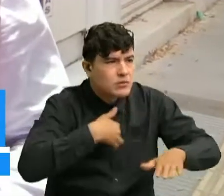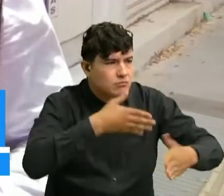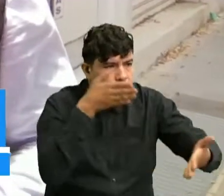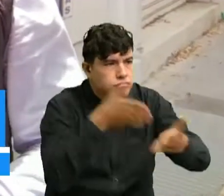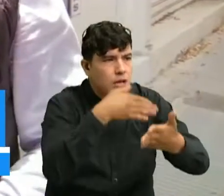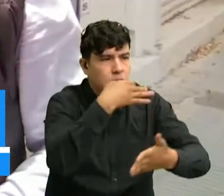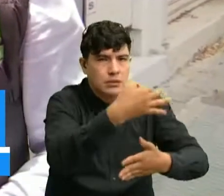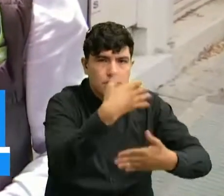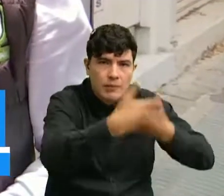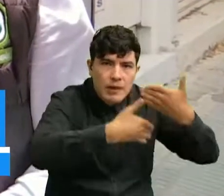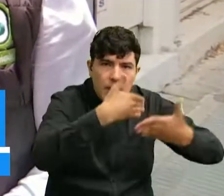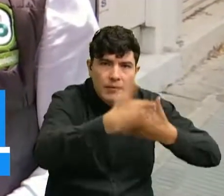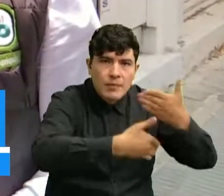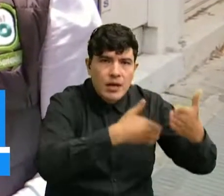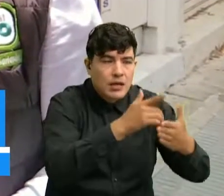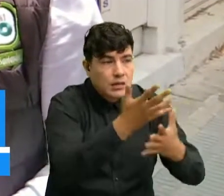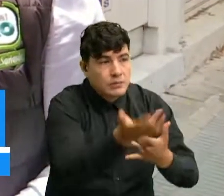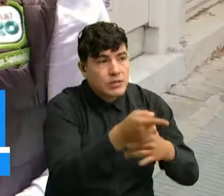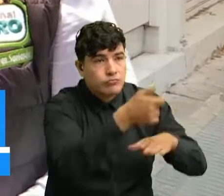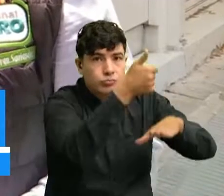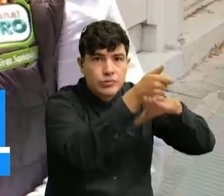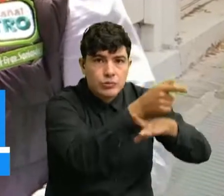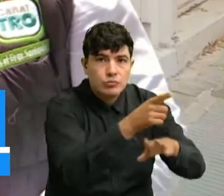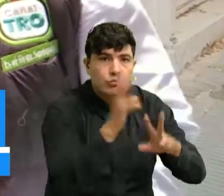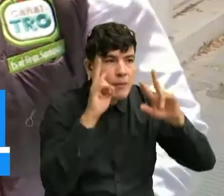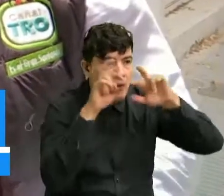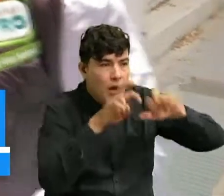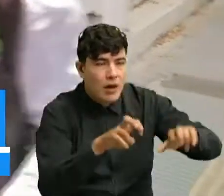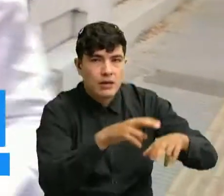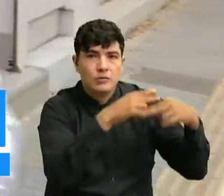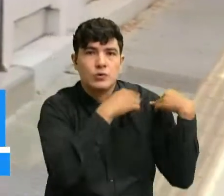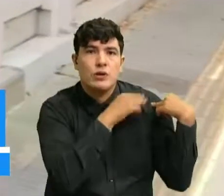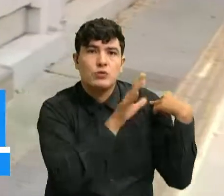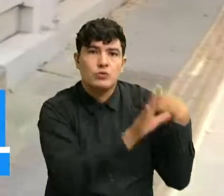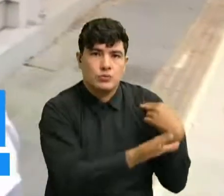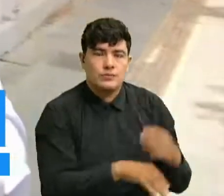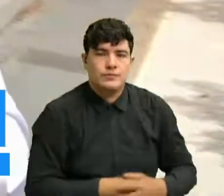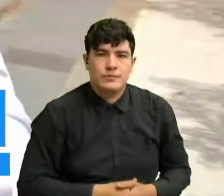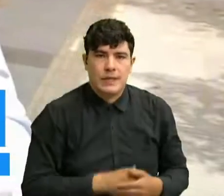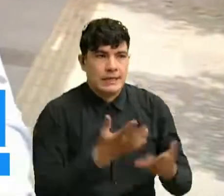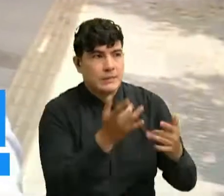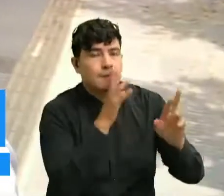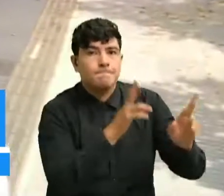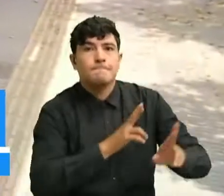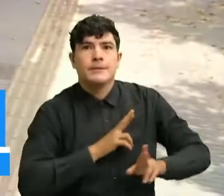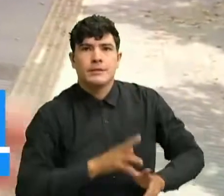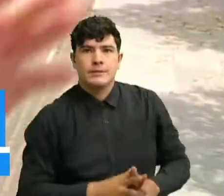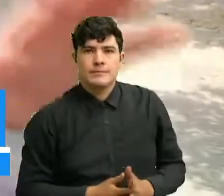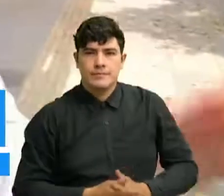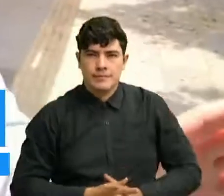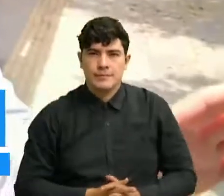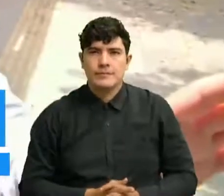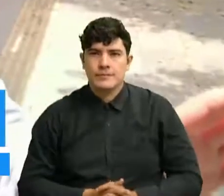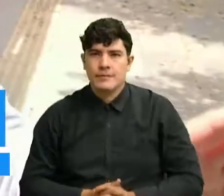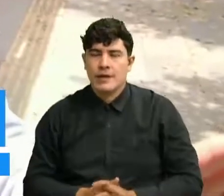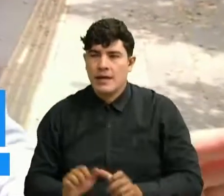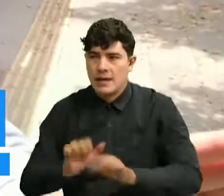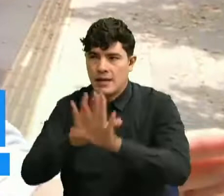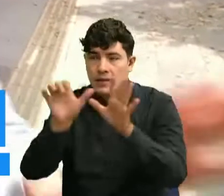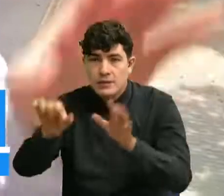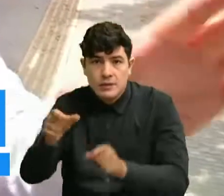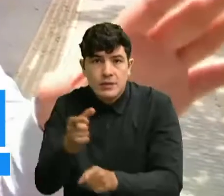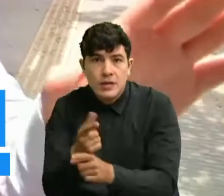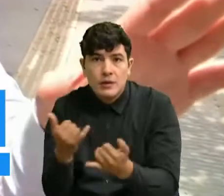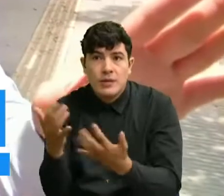las autoridades hagan el trabajo competente para ellos. Claro, así es. Pues mientras tanto, lo que están solicitando es que las autoridades tomen